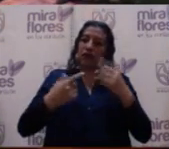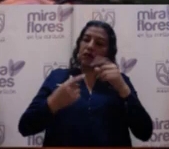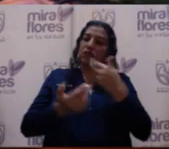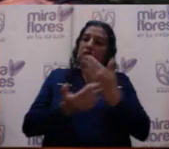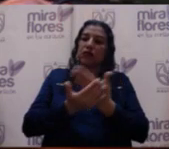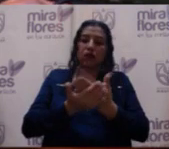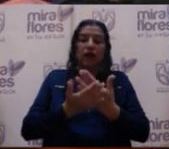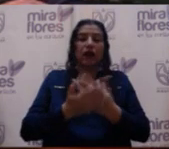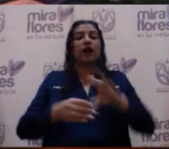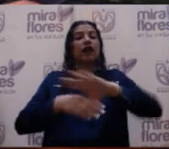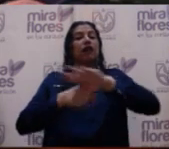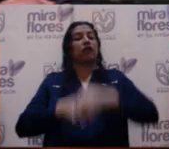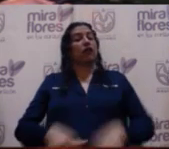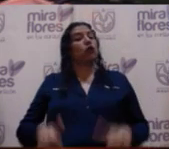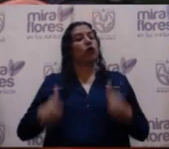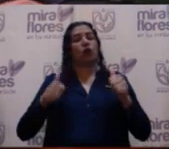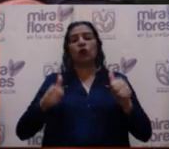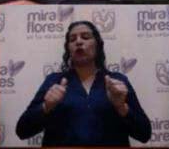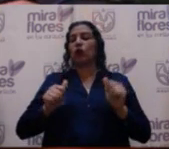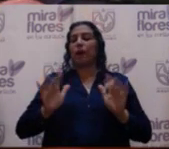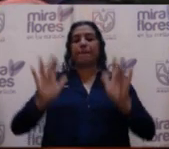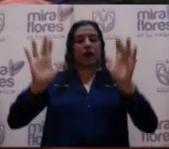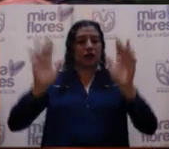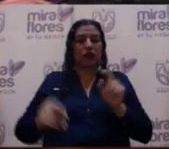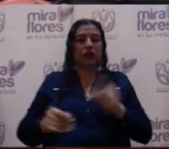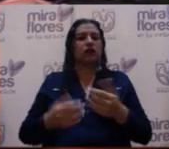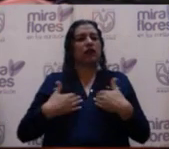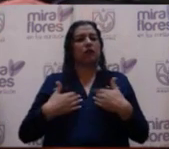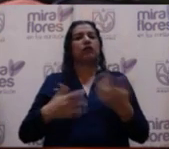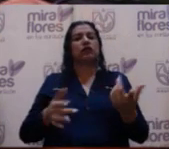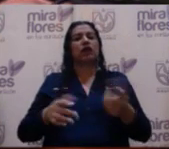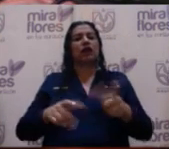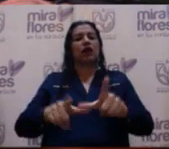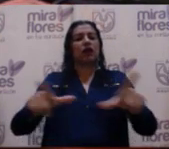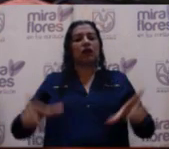es totalmente magnífica. Hay unos espacios